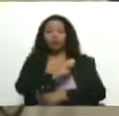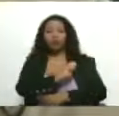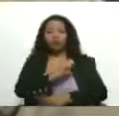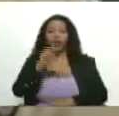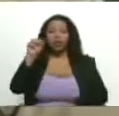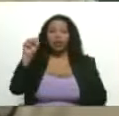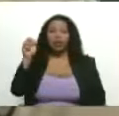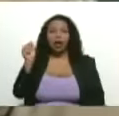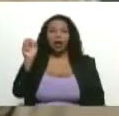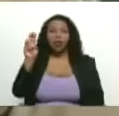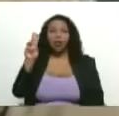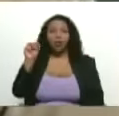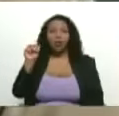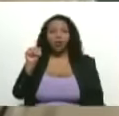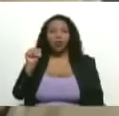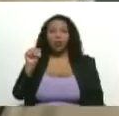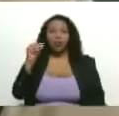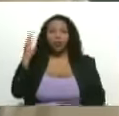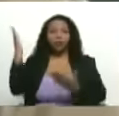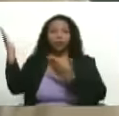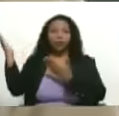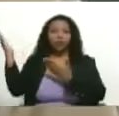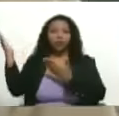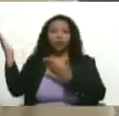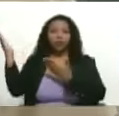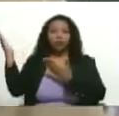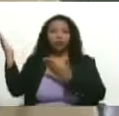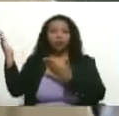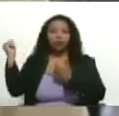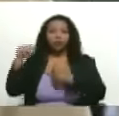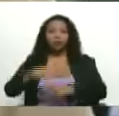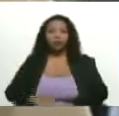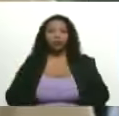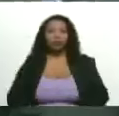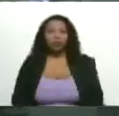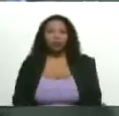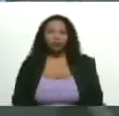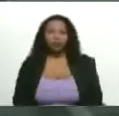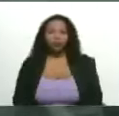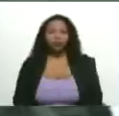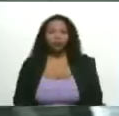Naúm Fernández Molina.